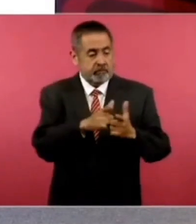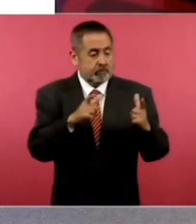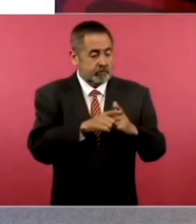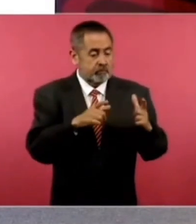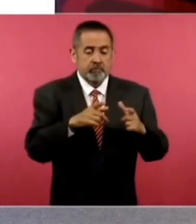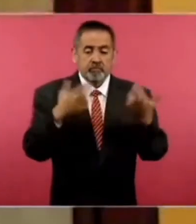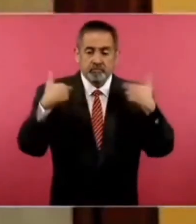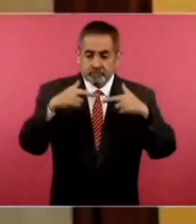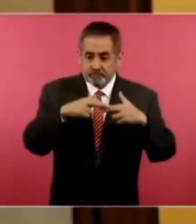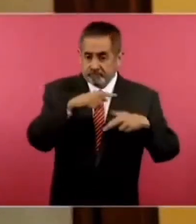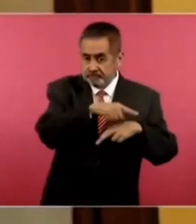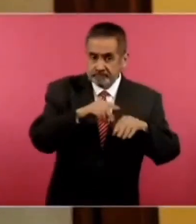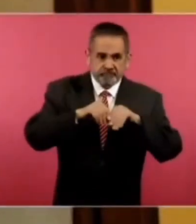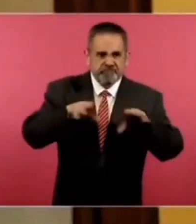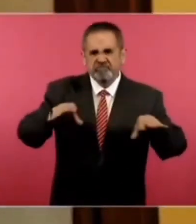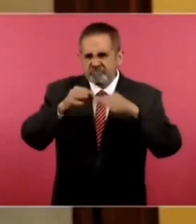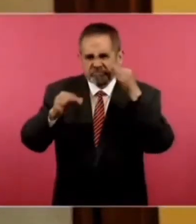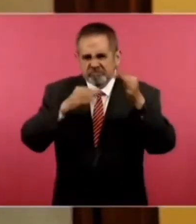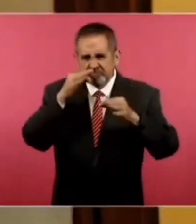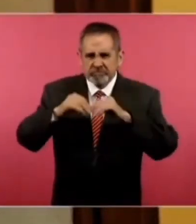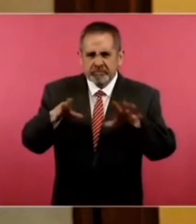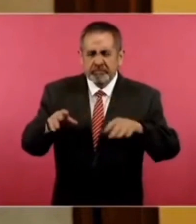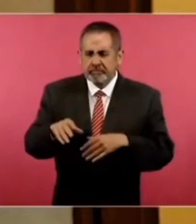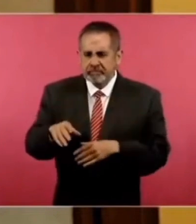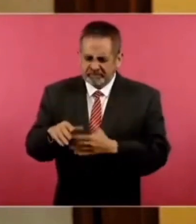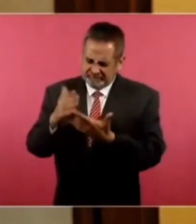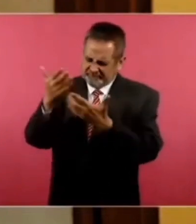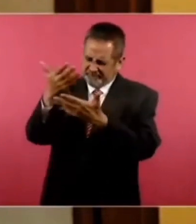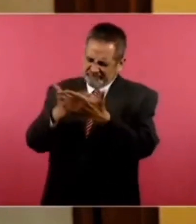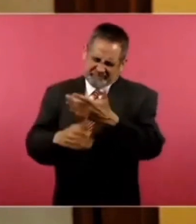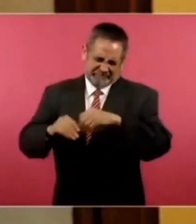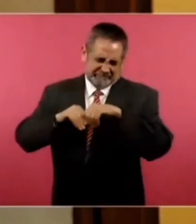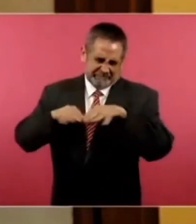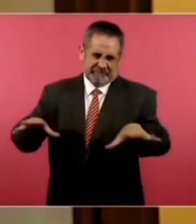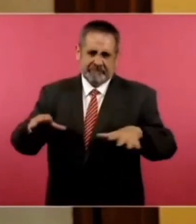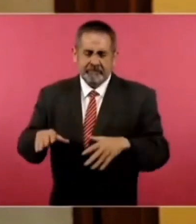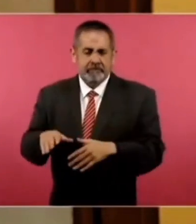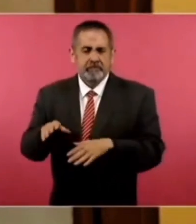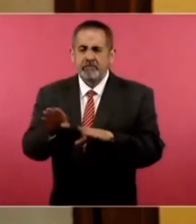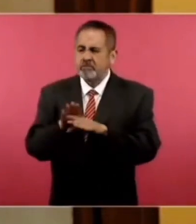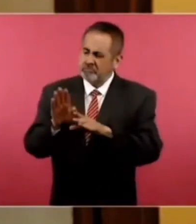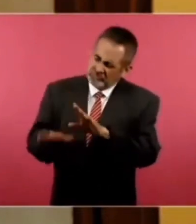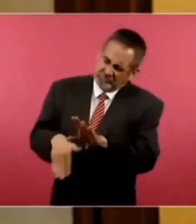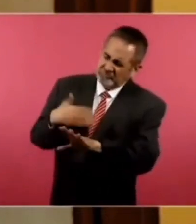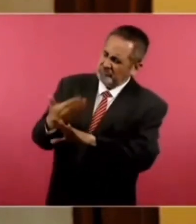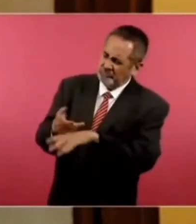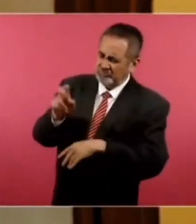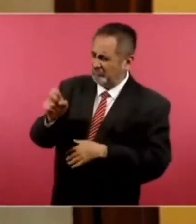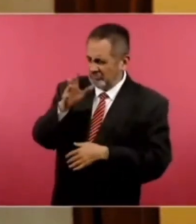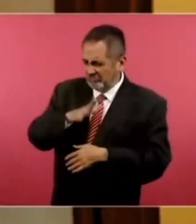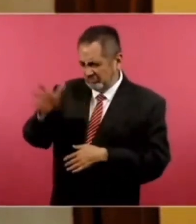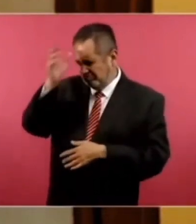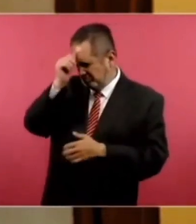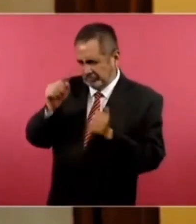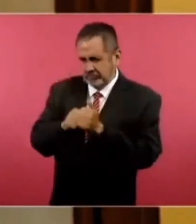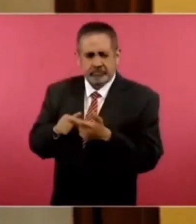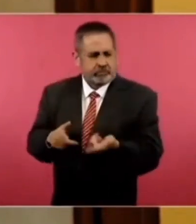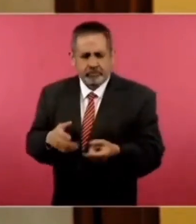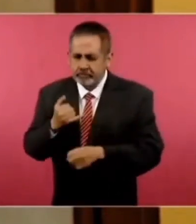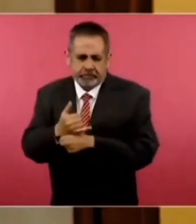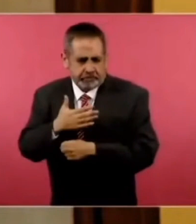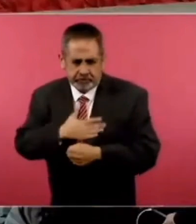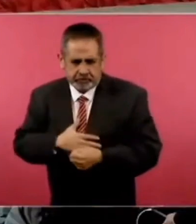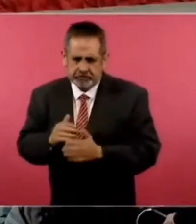profesores publicó en los diarios, a plana entera, una crítica acerba y en muchos sentidos injusta